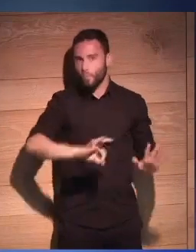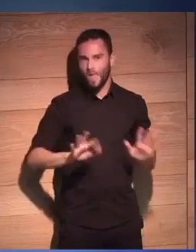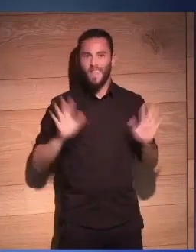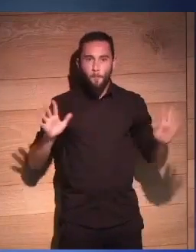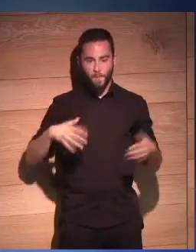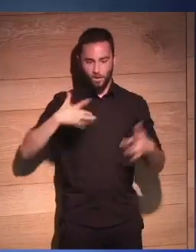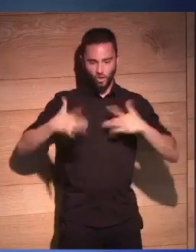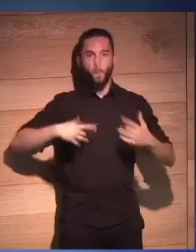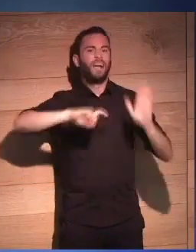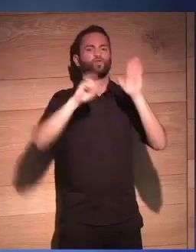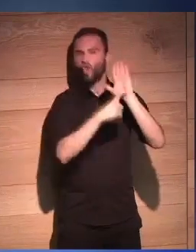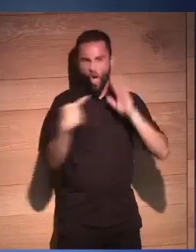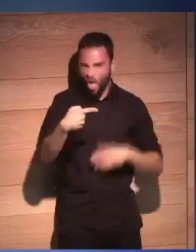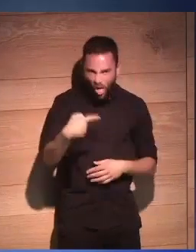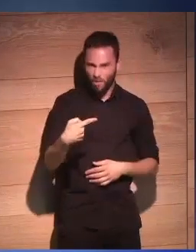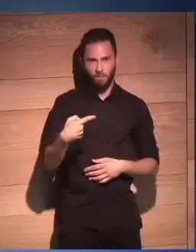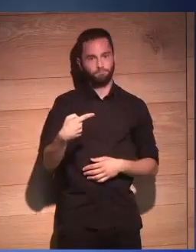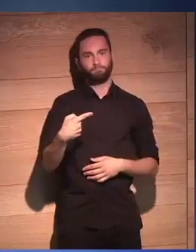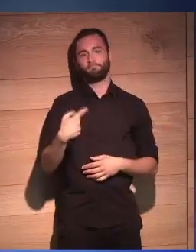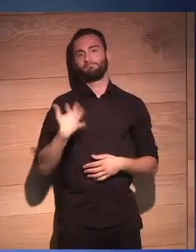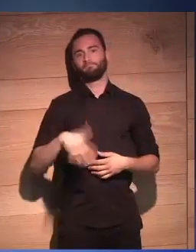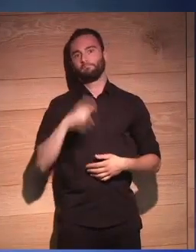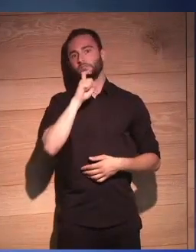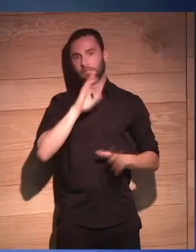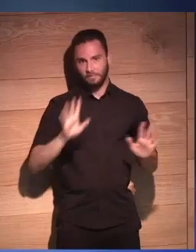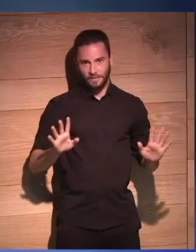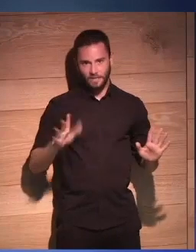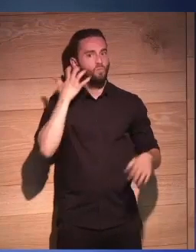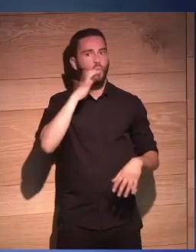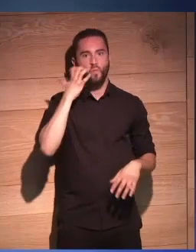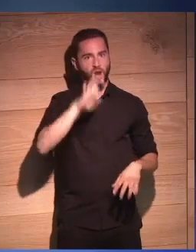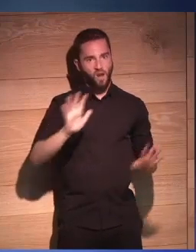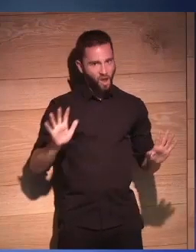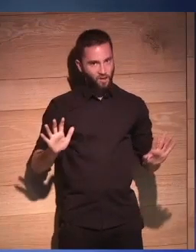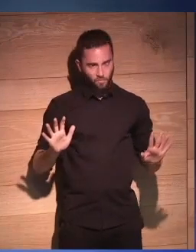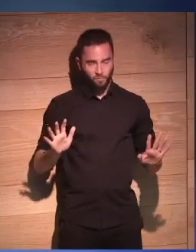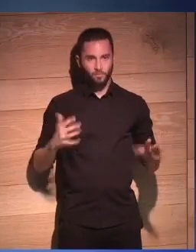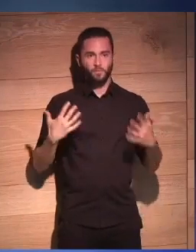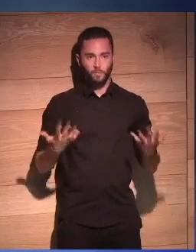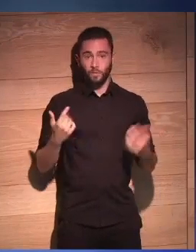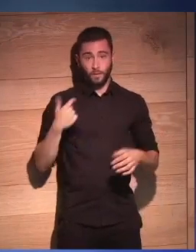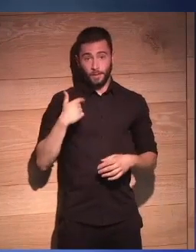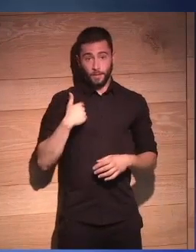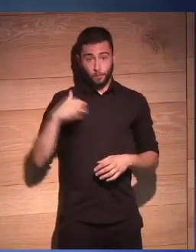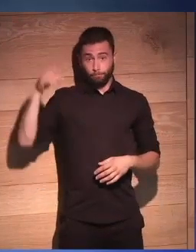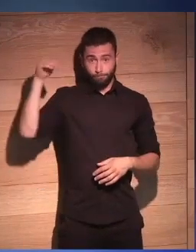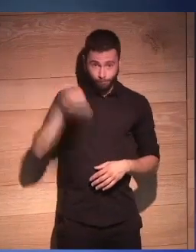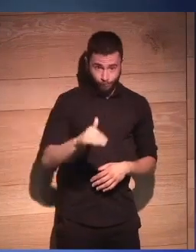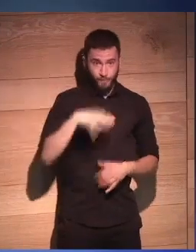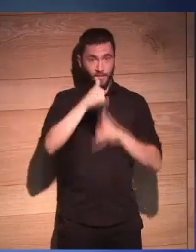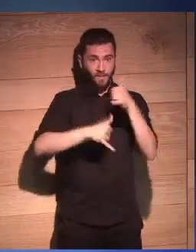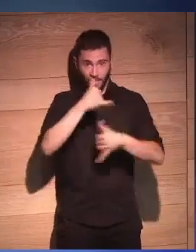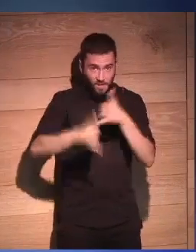pasen todos los defectos, todas las debilidades a la vez, es muy raro. Así que bueno, eso, toqué fondo, pasé por el